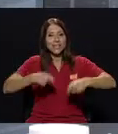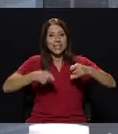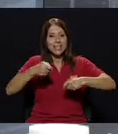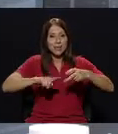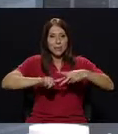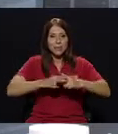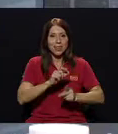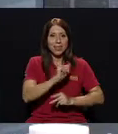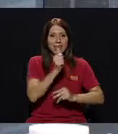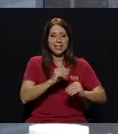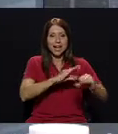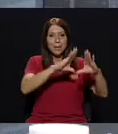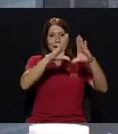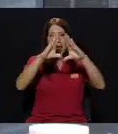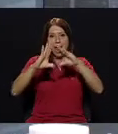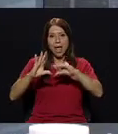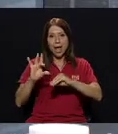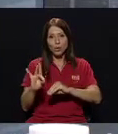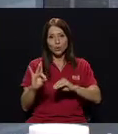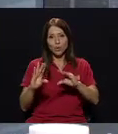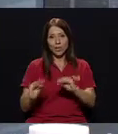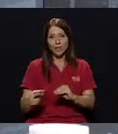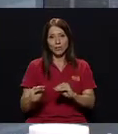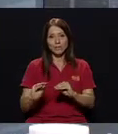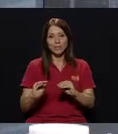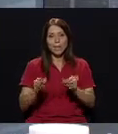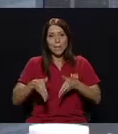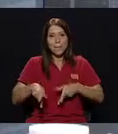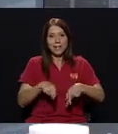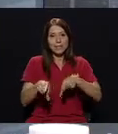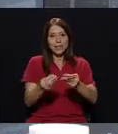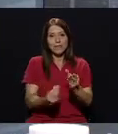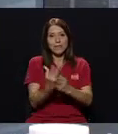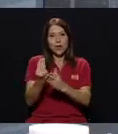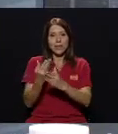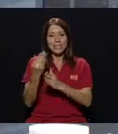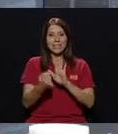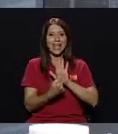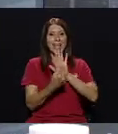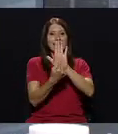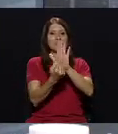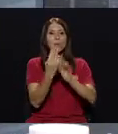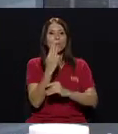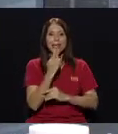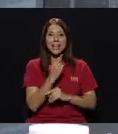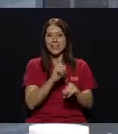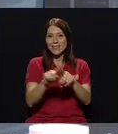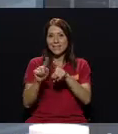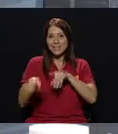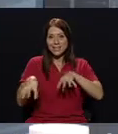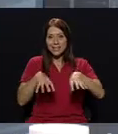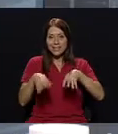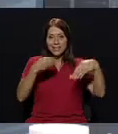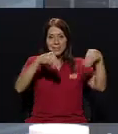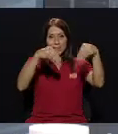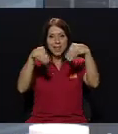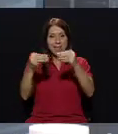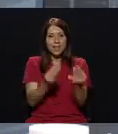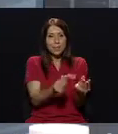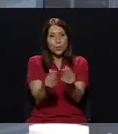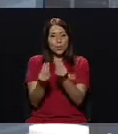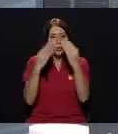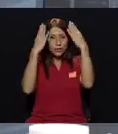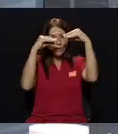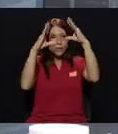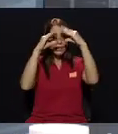una serie de actividades y venta de productos e información sobre los grandes beneficios de la miel de abeja y los derivados de la colmena. Bueno,